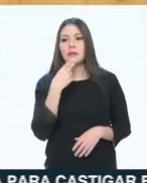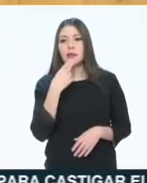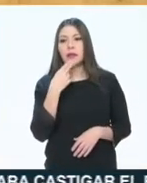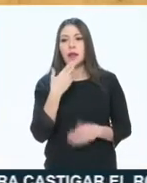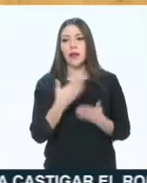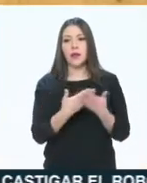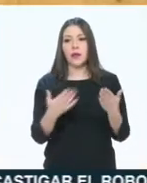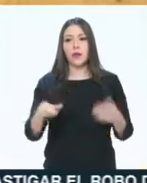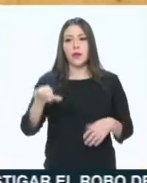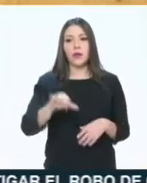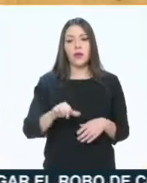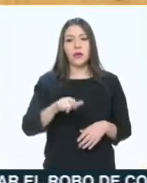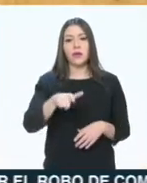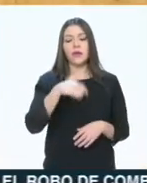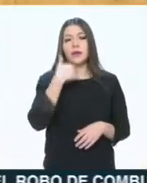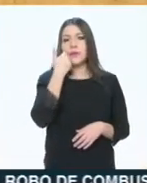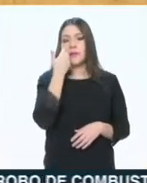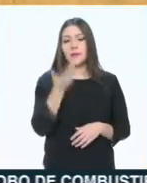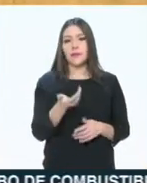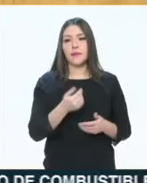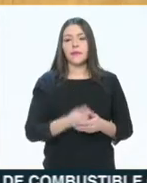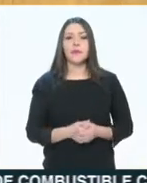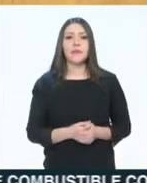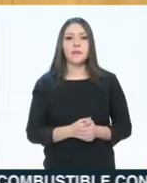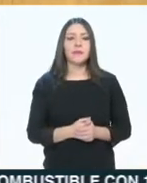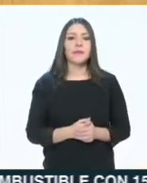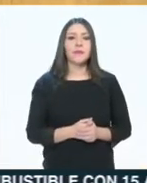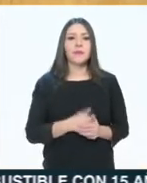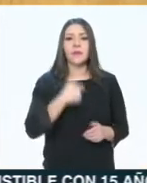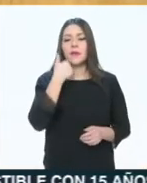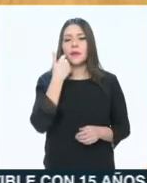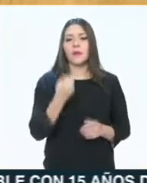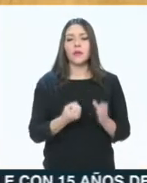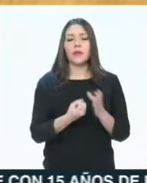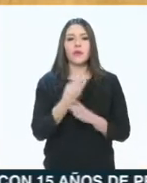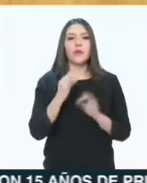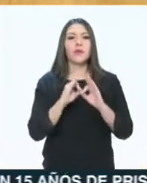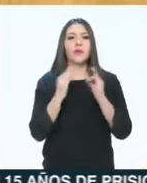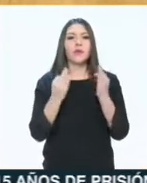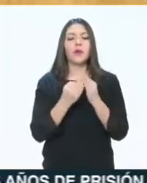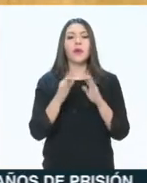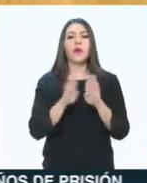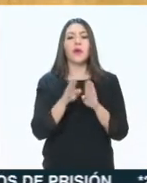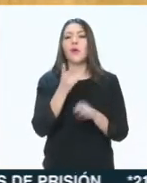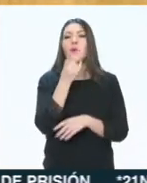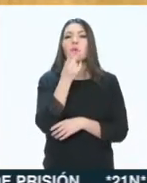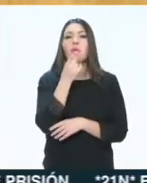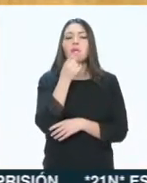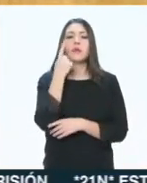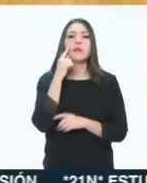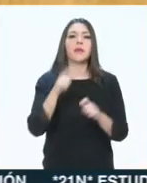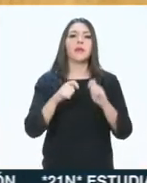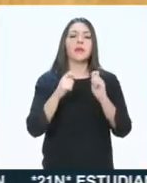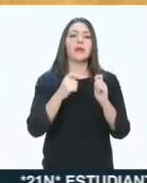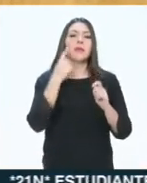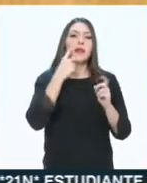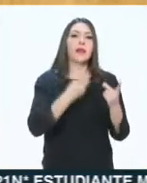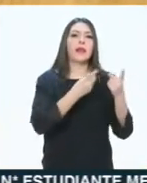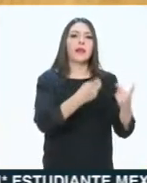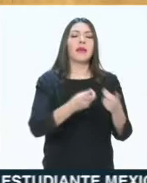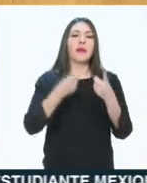día de hoy por lo menos pusimos en funcionamiento un sistema de policía en bicicleta que